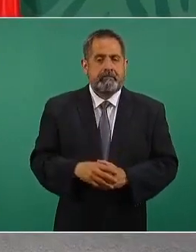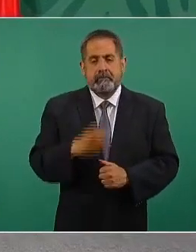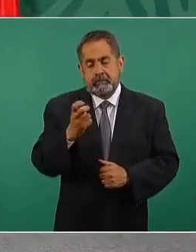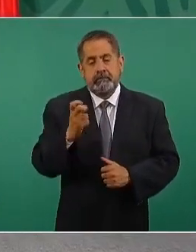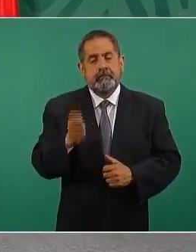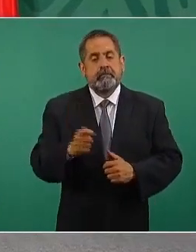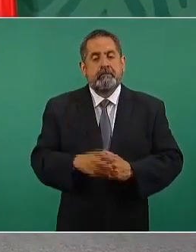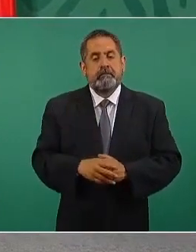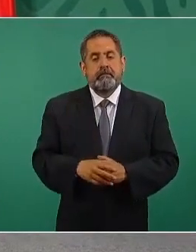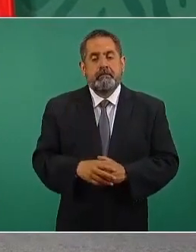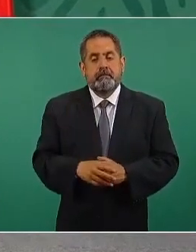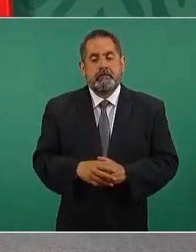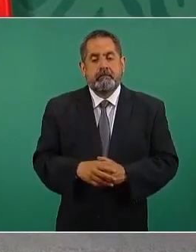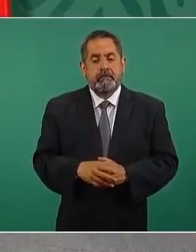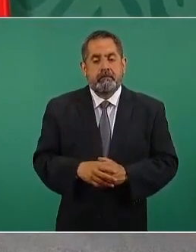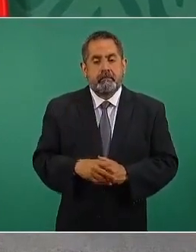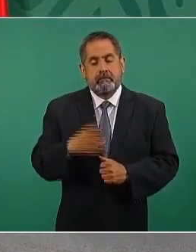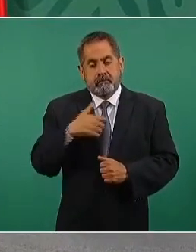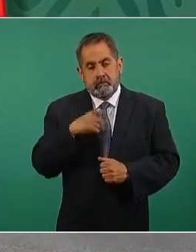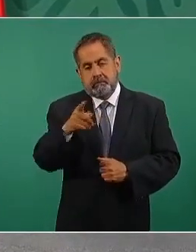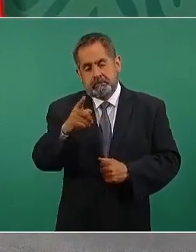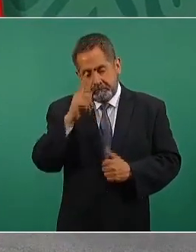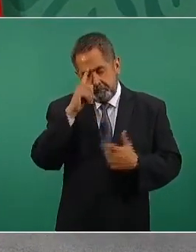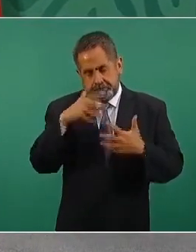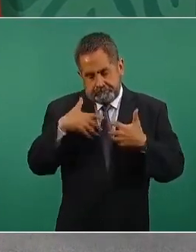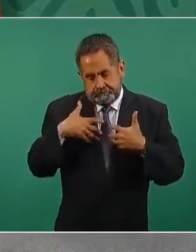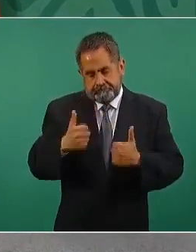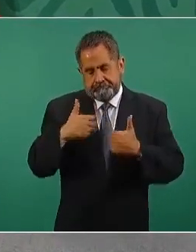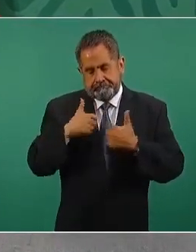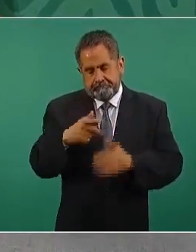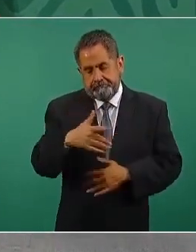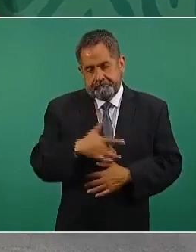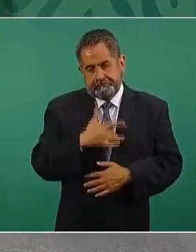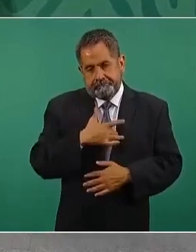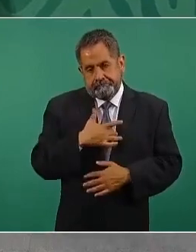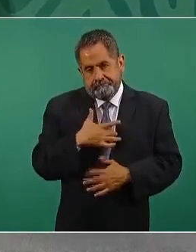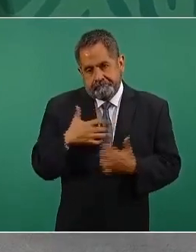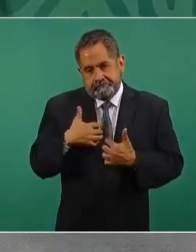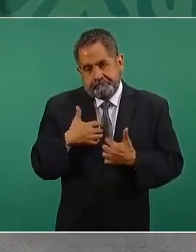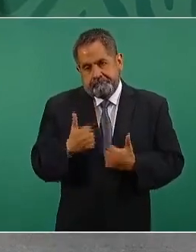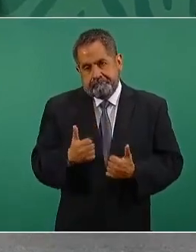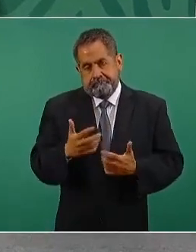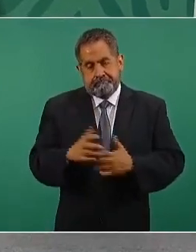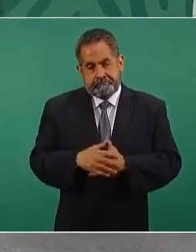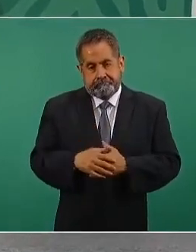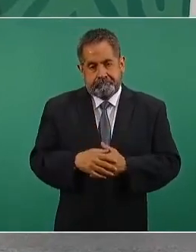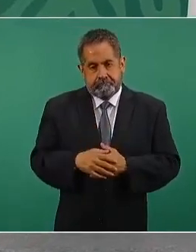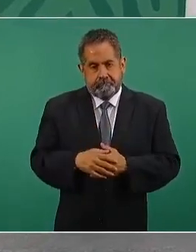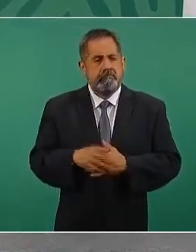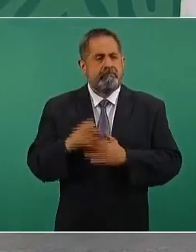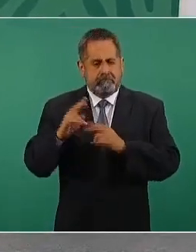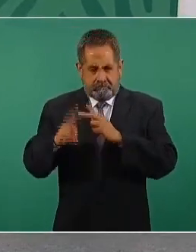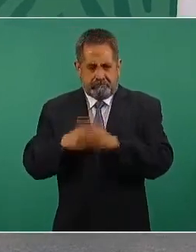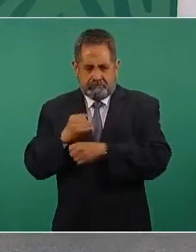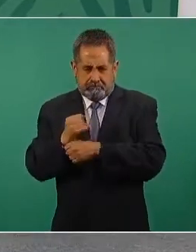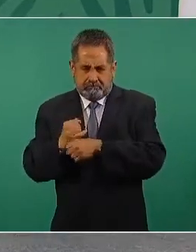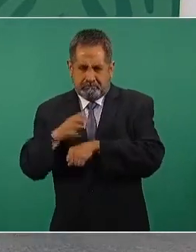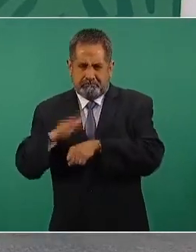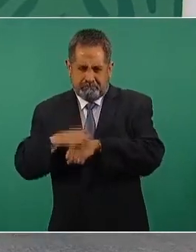Entonces, yo los entiendo mucho a ellos, y se abre la investigación.